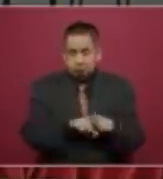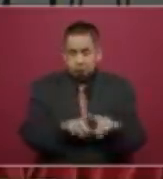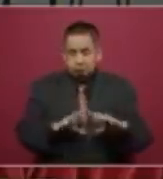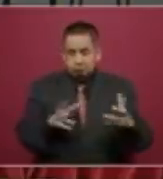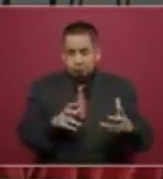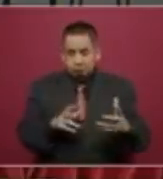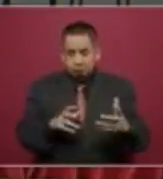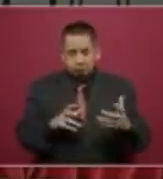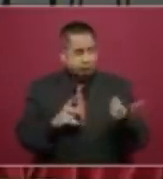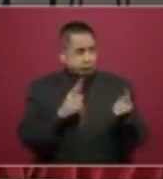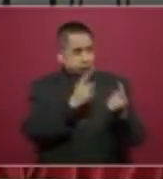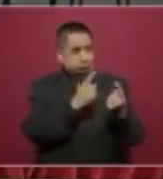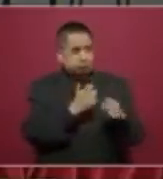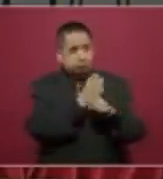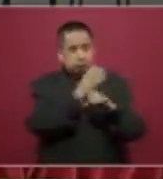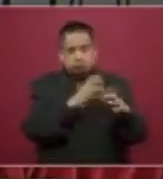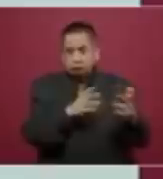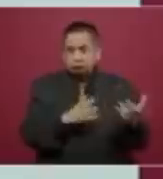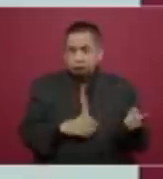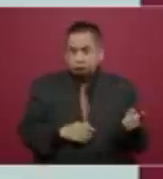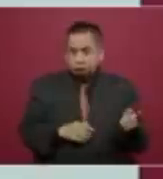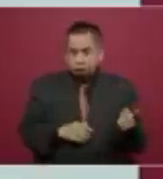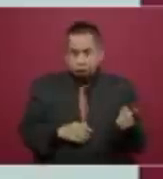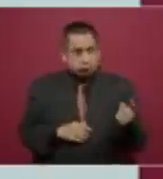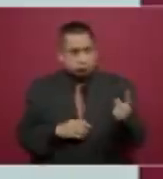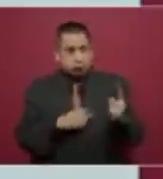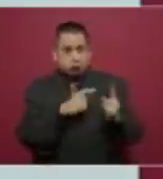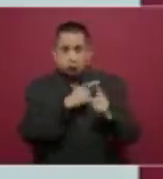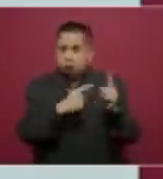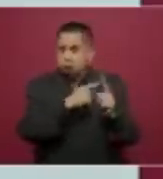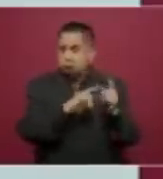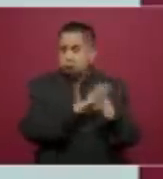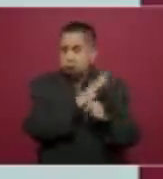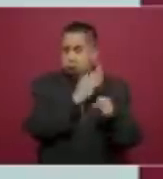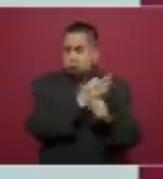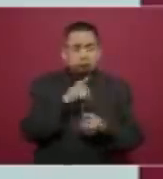del país y de un estado mediano.